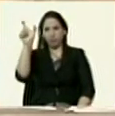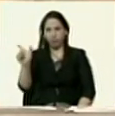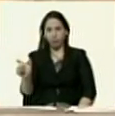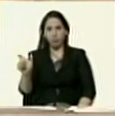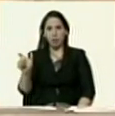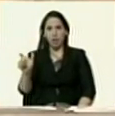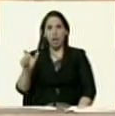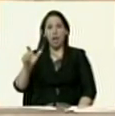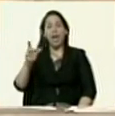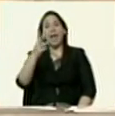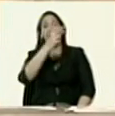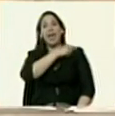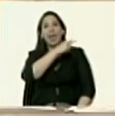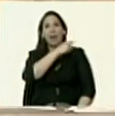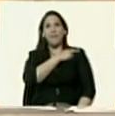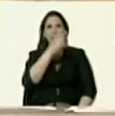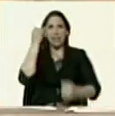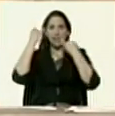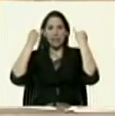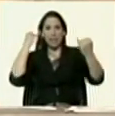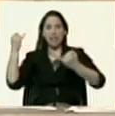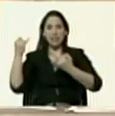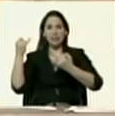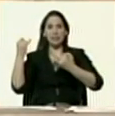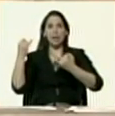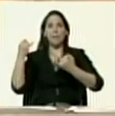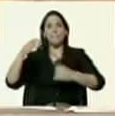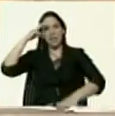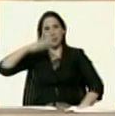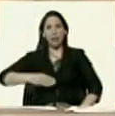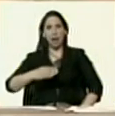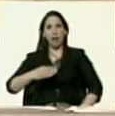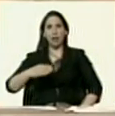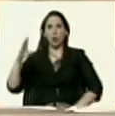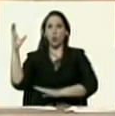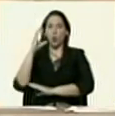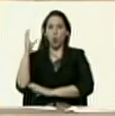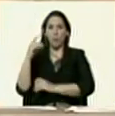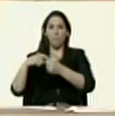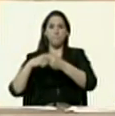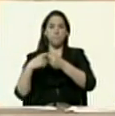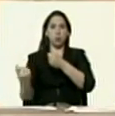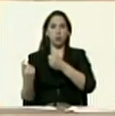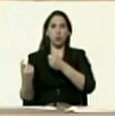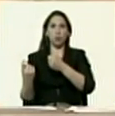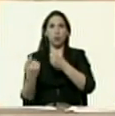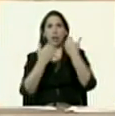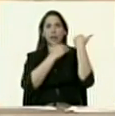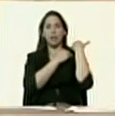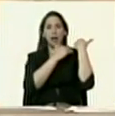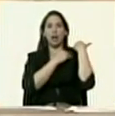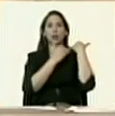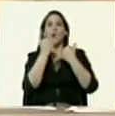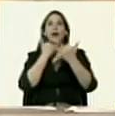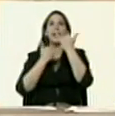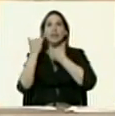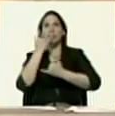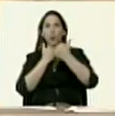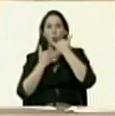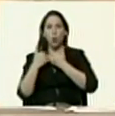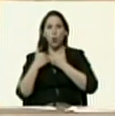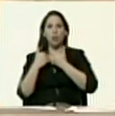jefe de inteligencia y contrainteligencia militar conjunta, será retirado de su cargo por los errores en el dossier contra